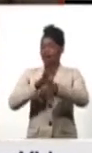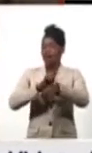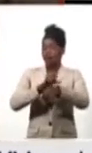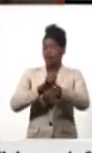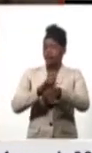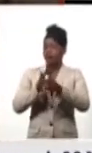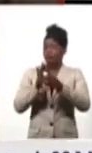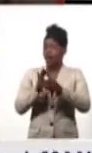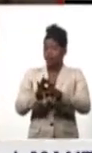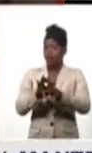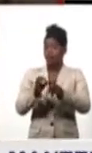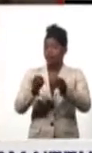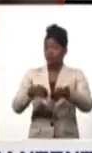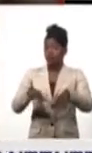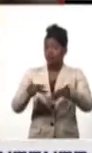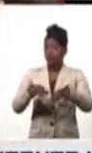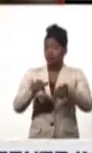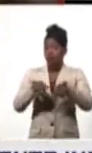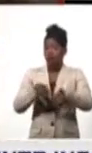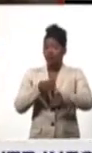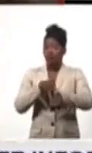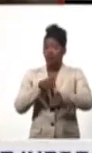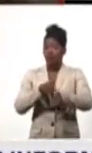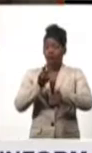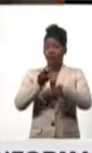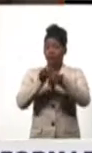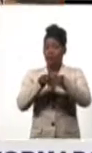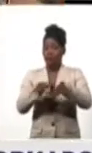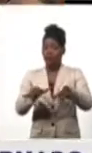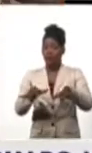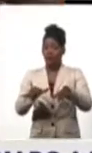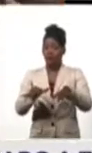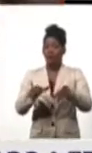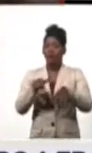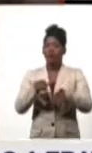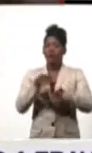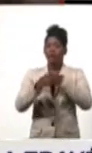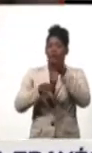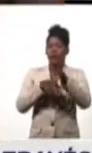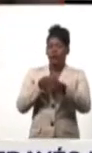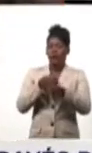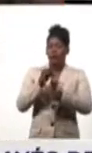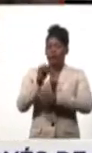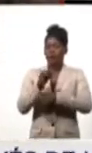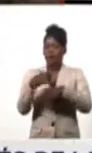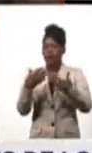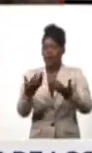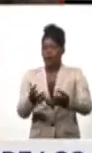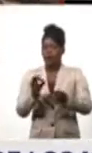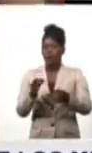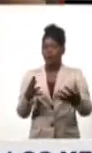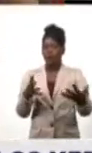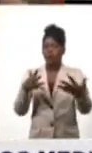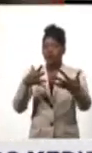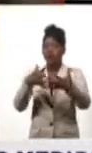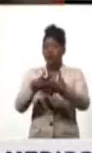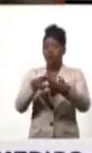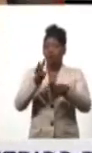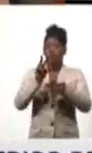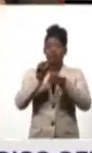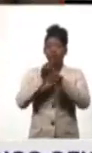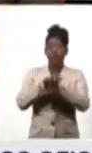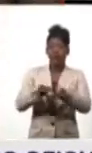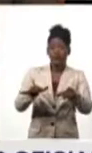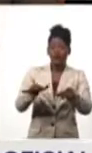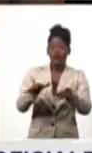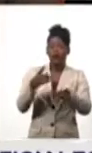la pandemia que nos ocupa. O sea, ahí estamos viendo un poco la interrelación de microorganismos, especies, en este